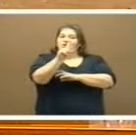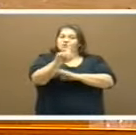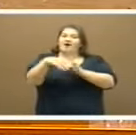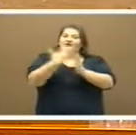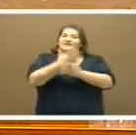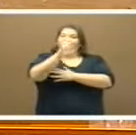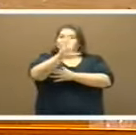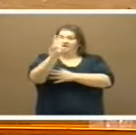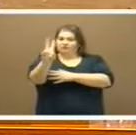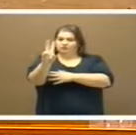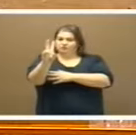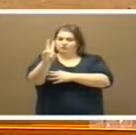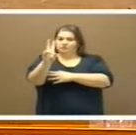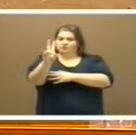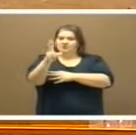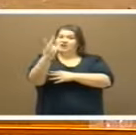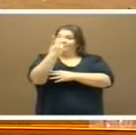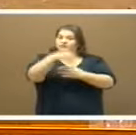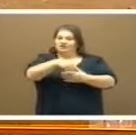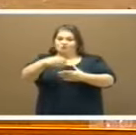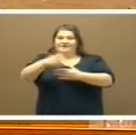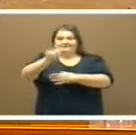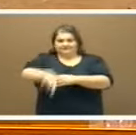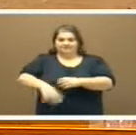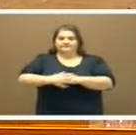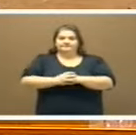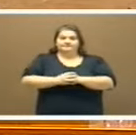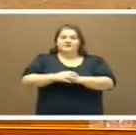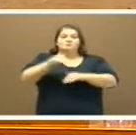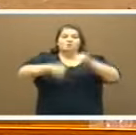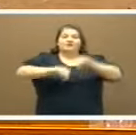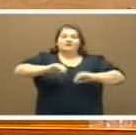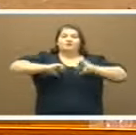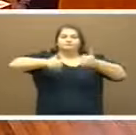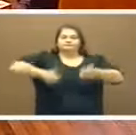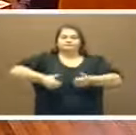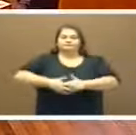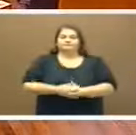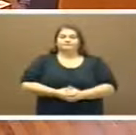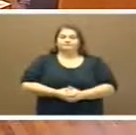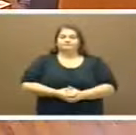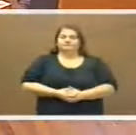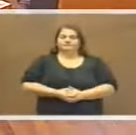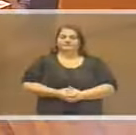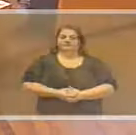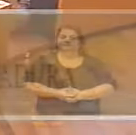la 52, ambas incluidas también. Entramos en votación.